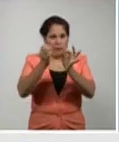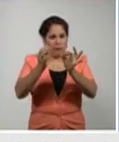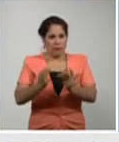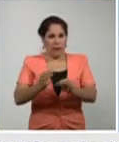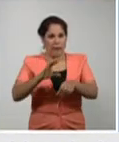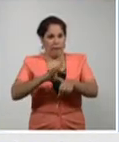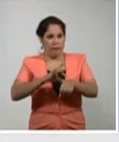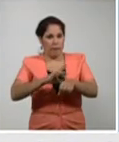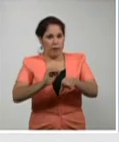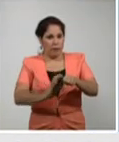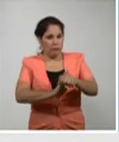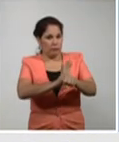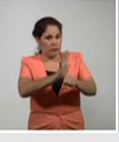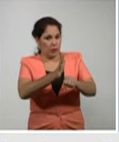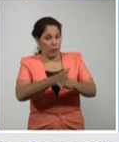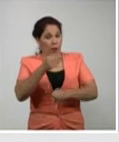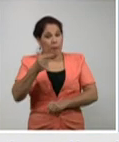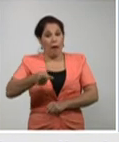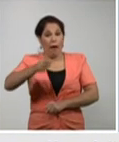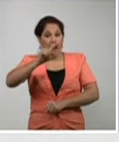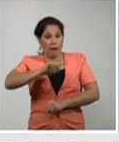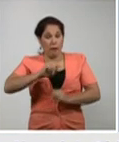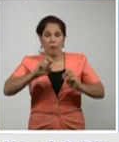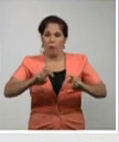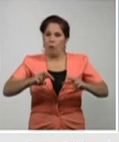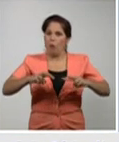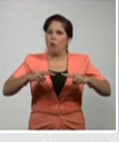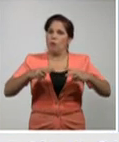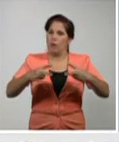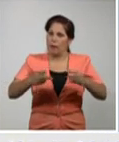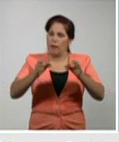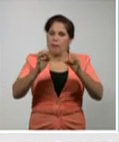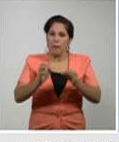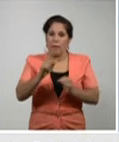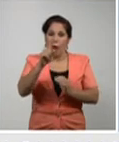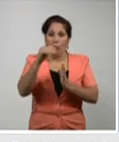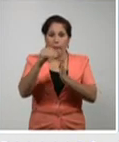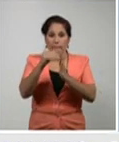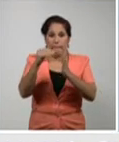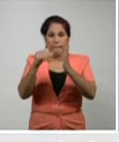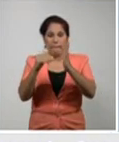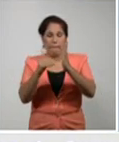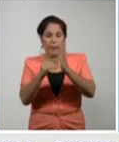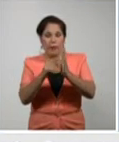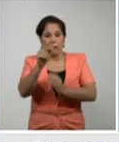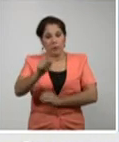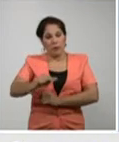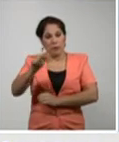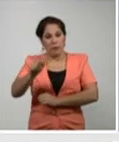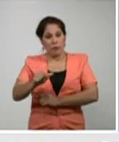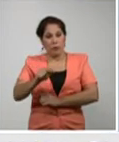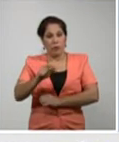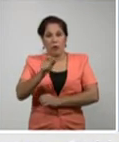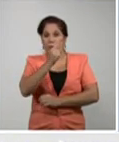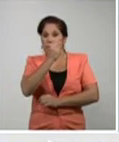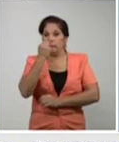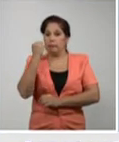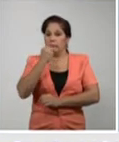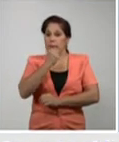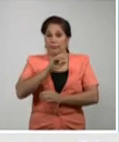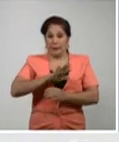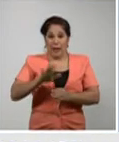enfermedad. Ayer nuevamente prácticamente 1 millón de personas fueron diagnosticadas, por eso te digo que